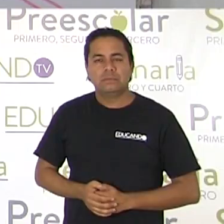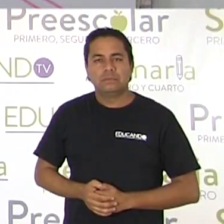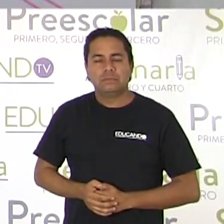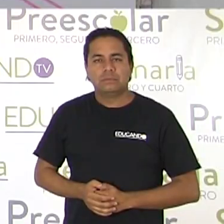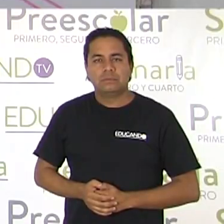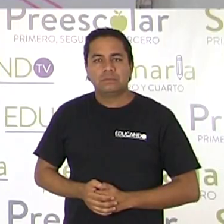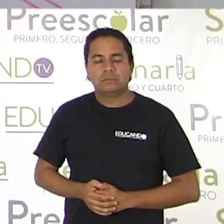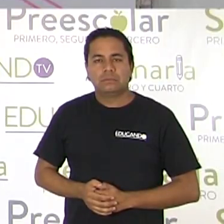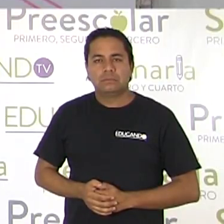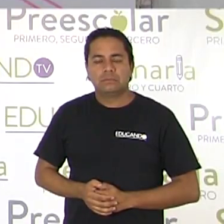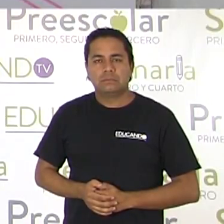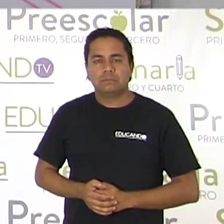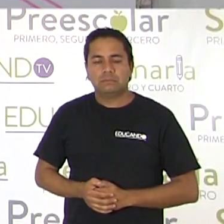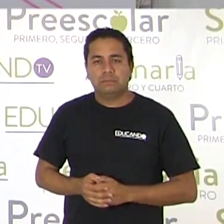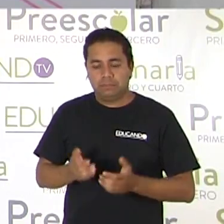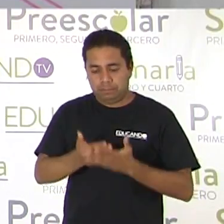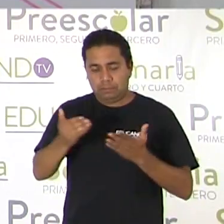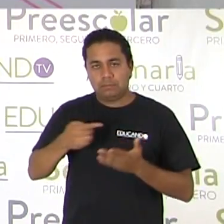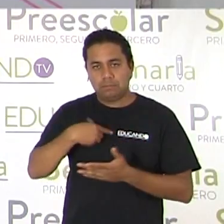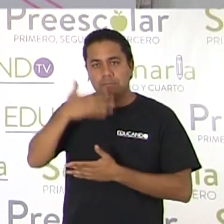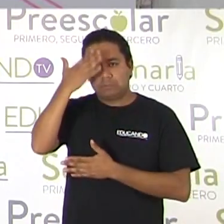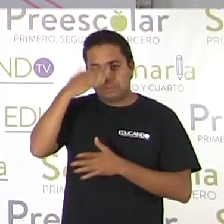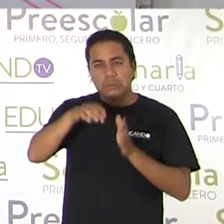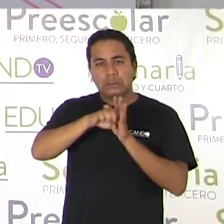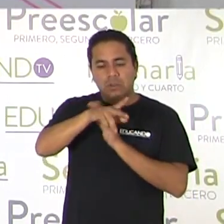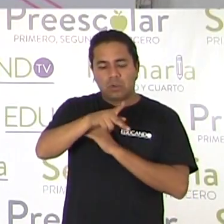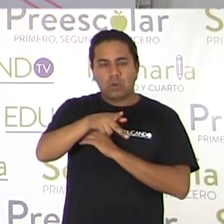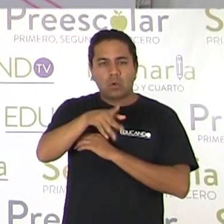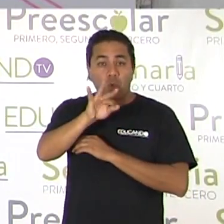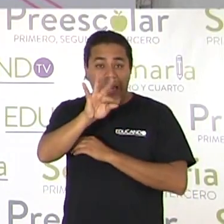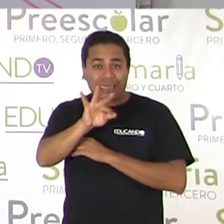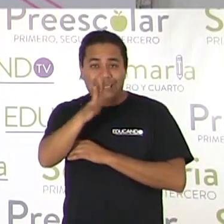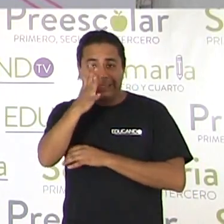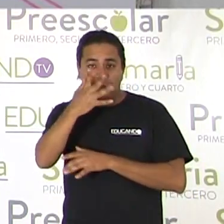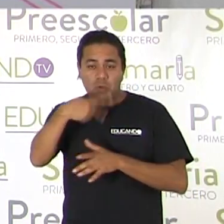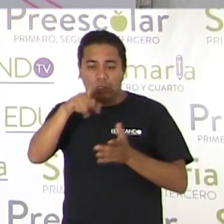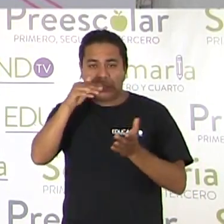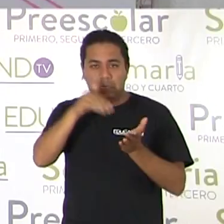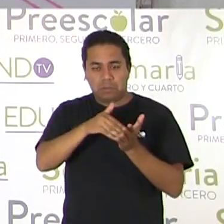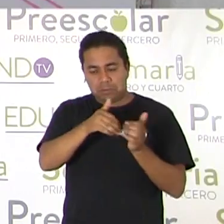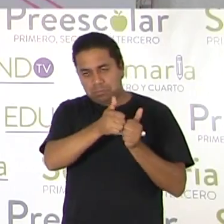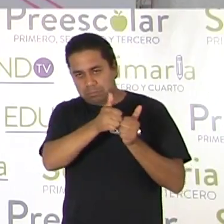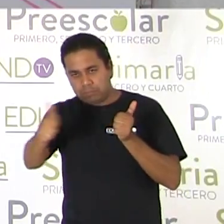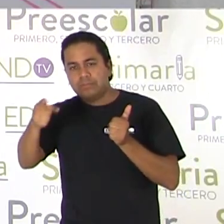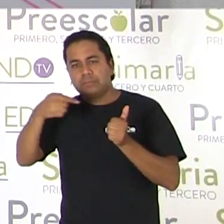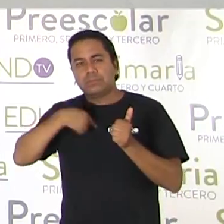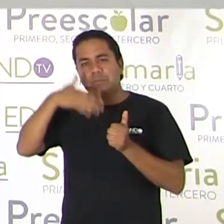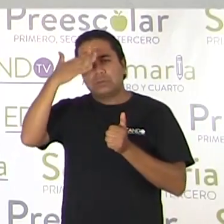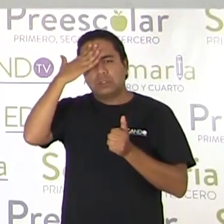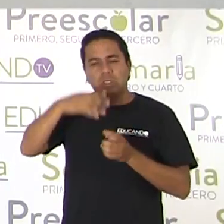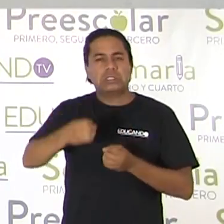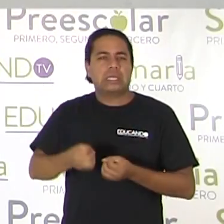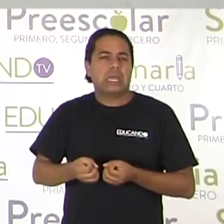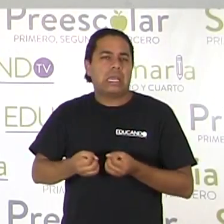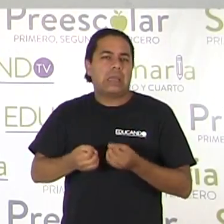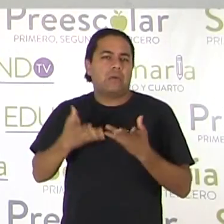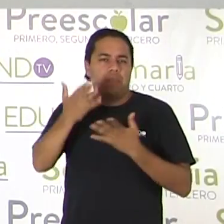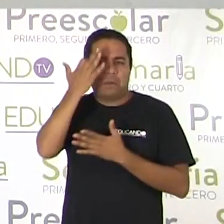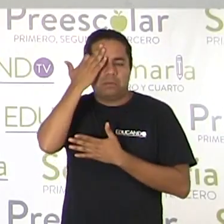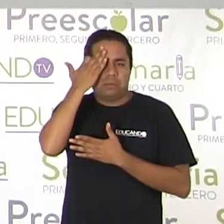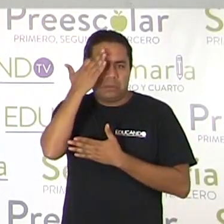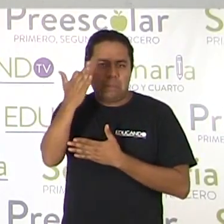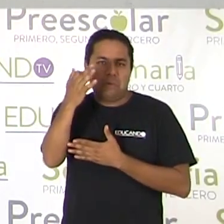cuánto tiempo recorre o cuánto tiempo se lleva en 45 kilómetros, fácilmente puedo saber cuánto se puede llevar